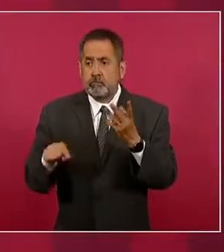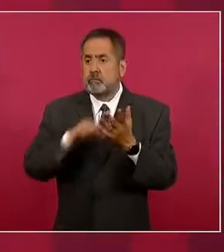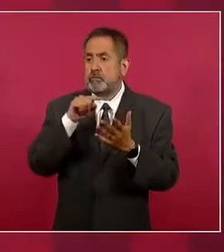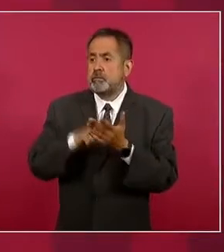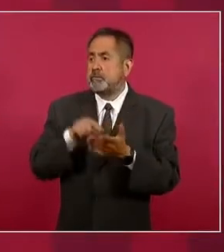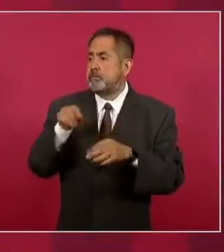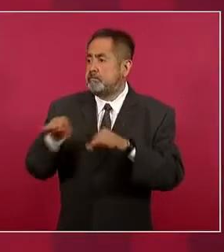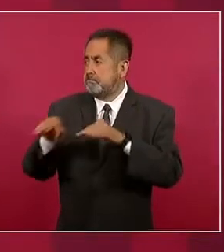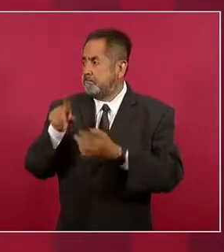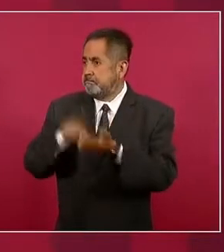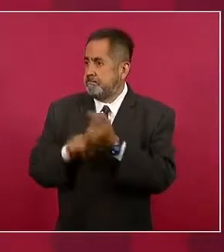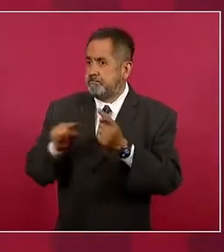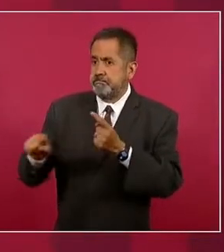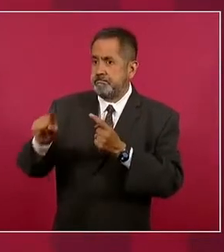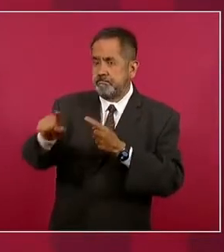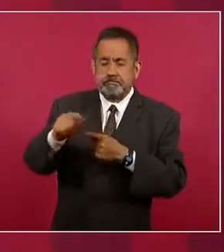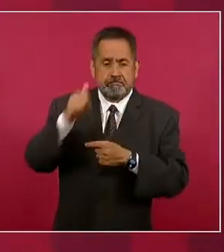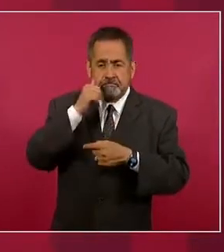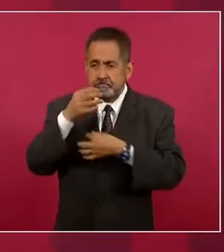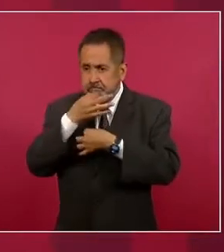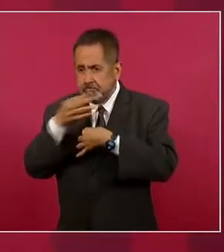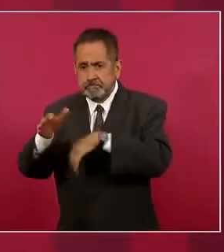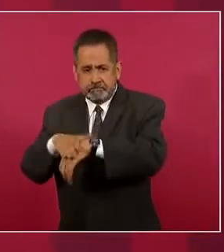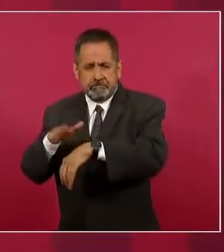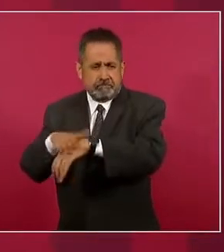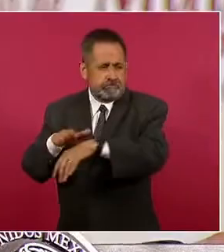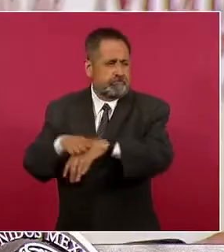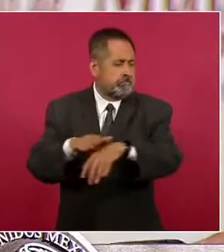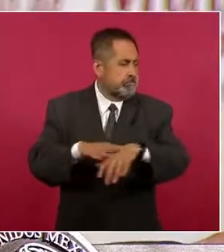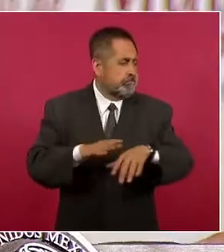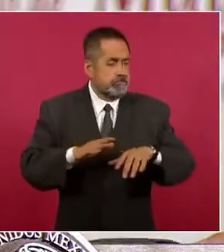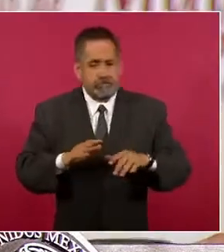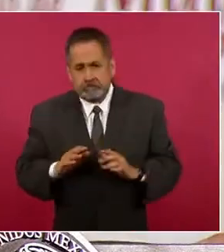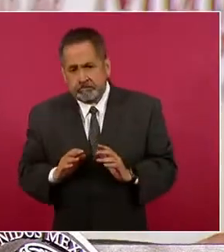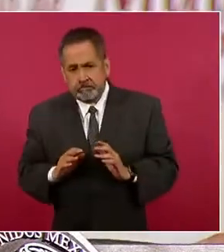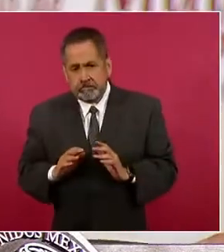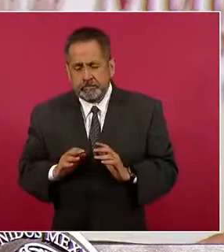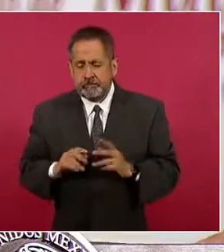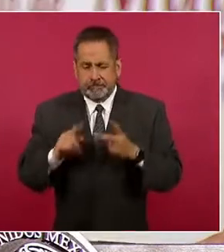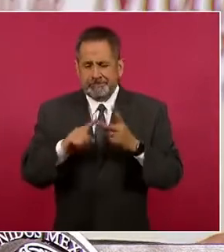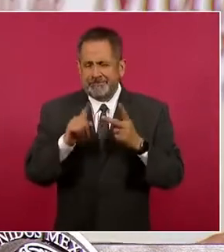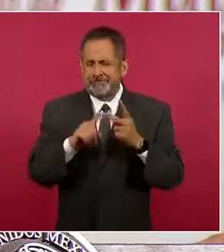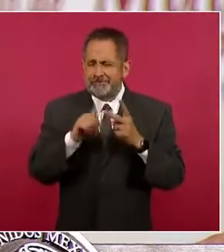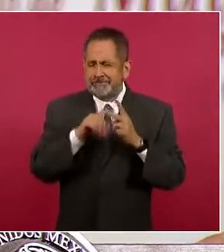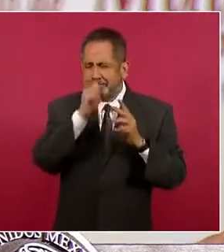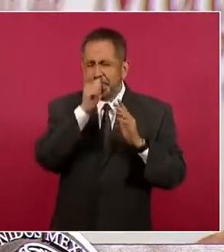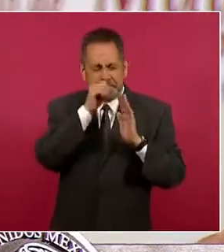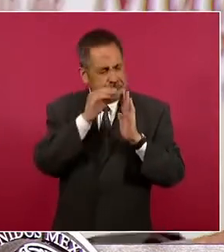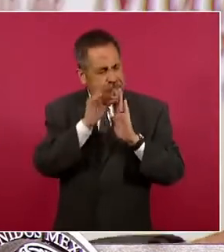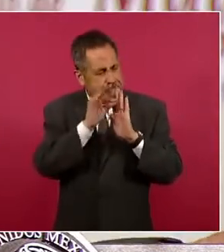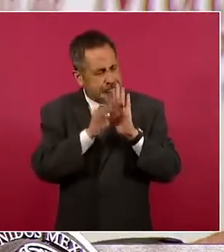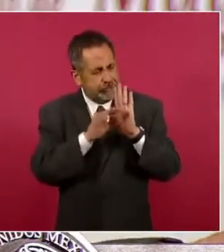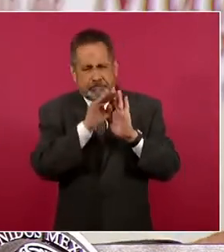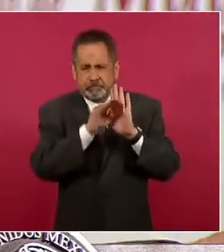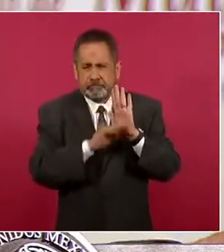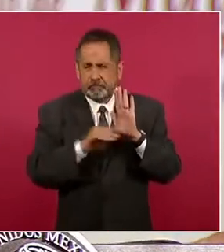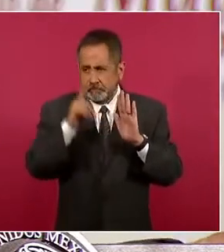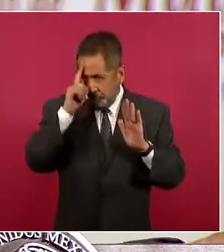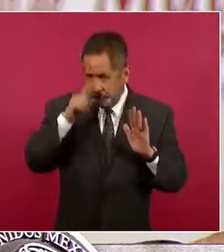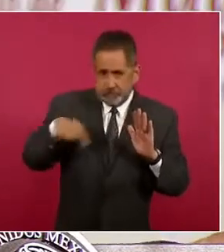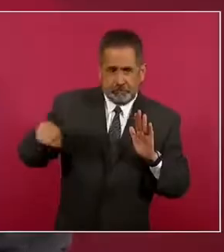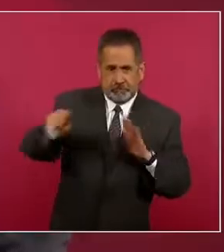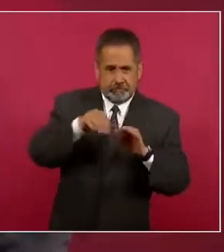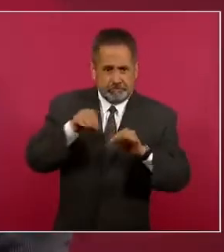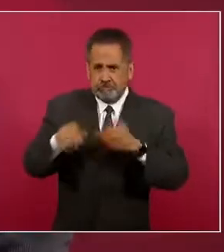trabajo que emitimos cuando entramos a la fase de nueva normalidad, que contempla una serie de indicaciones.